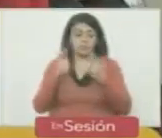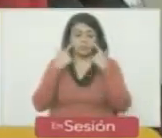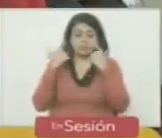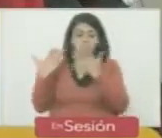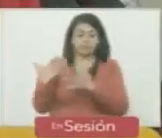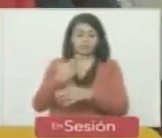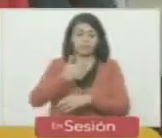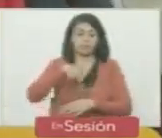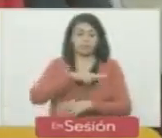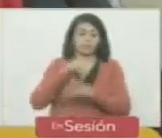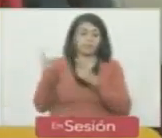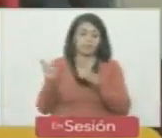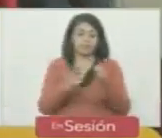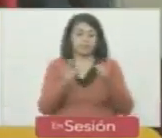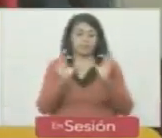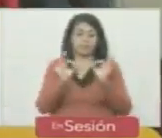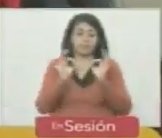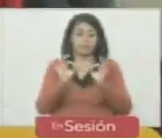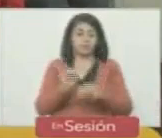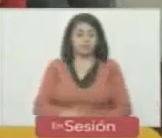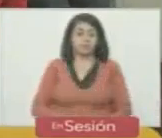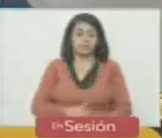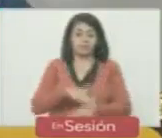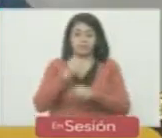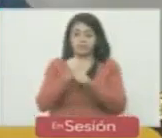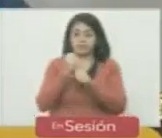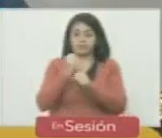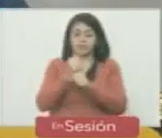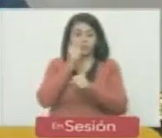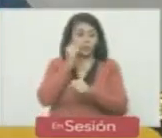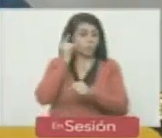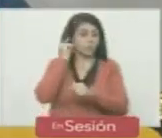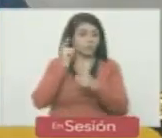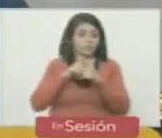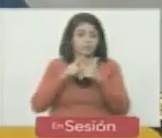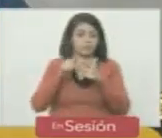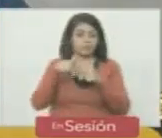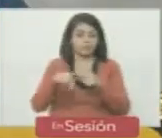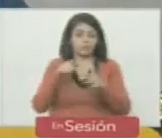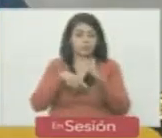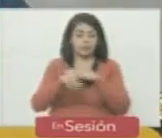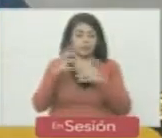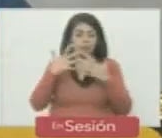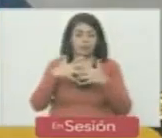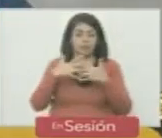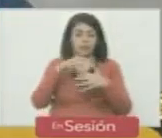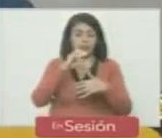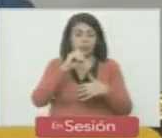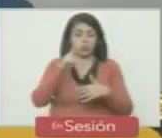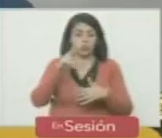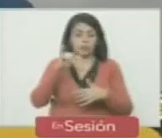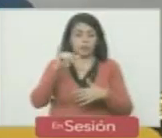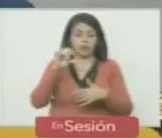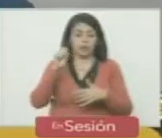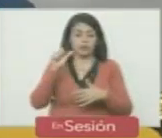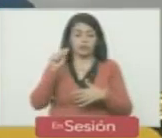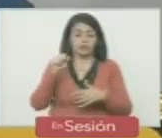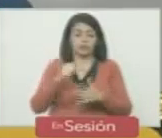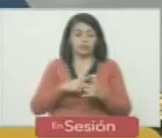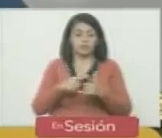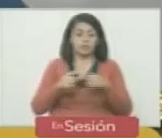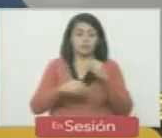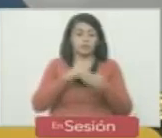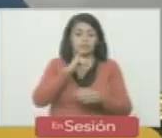Y nuestros invitados especialísimos, trabajadoras y trabajadores de Entrasur y Conviasa, Zuleima Coromoto Ochoa